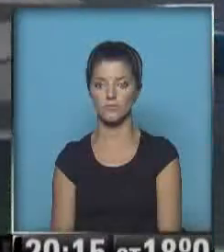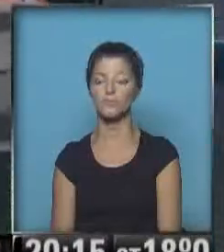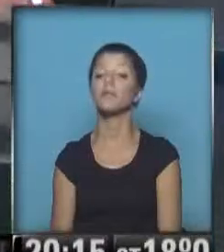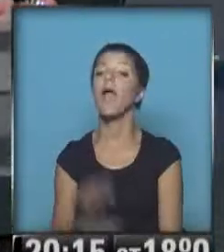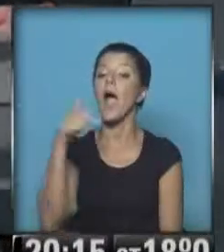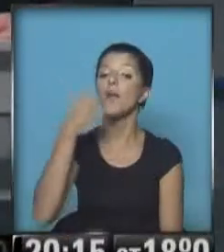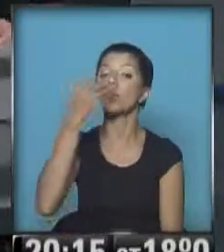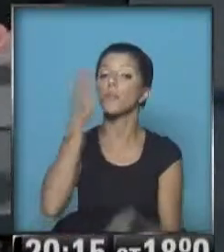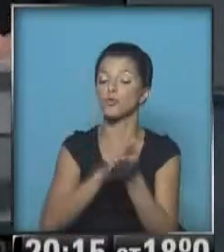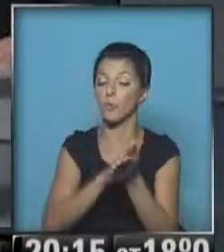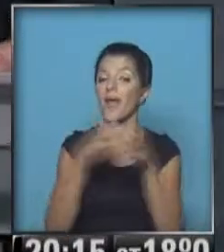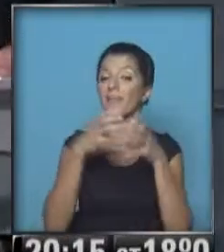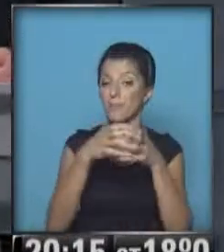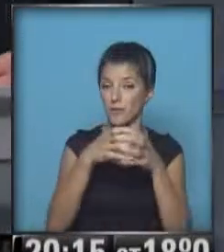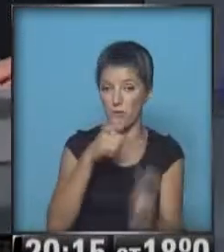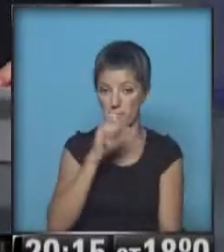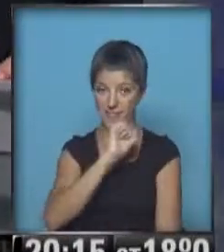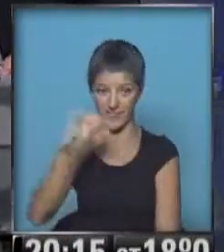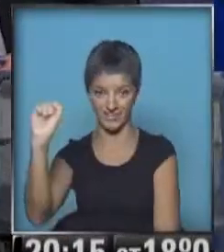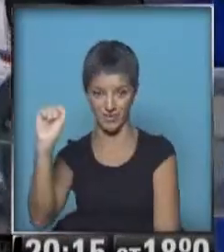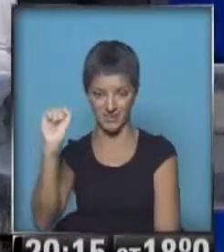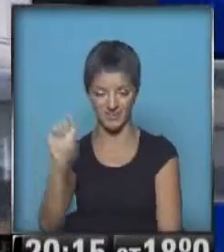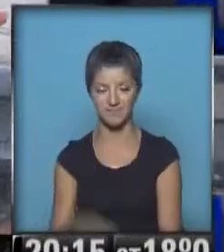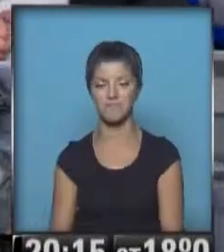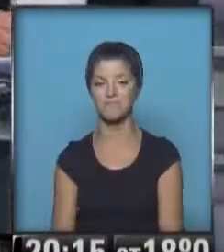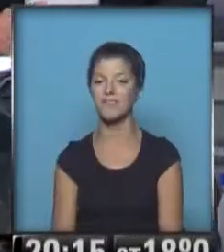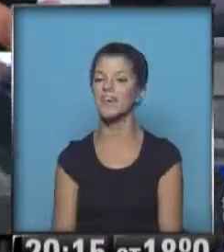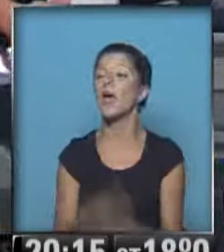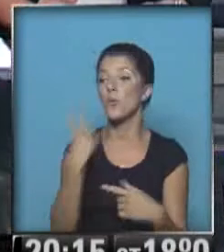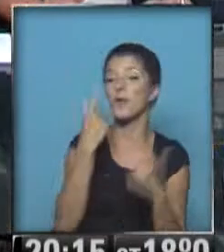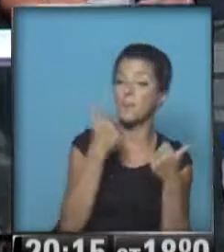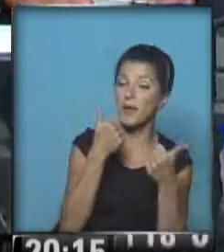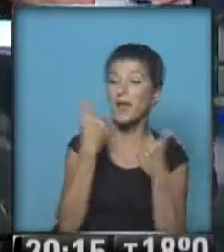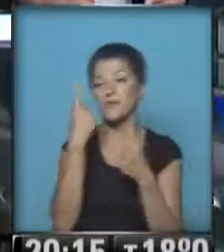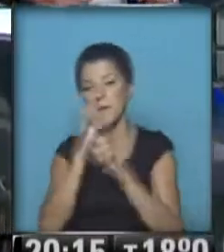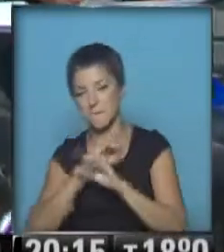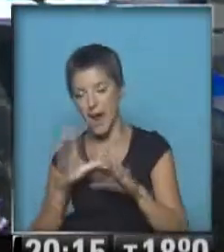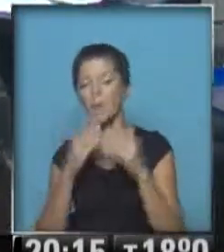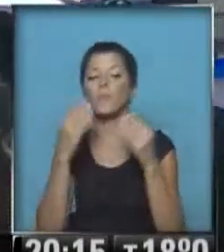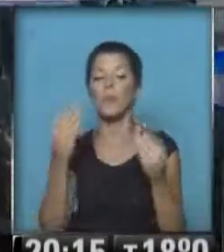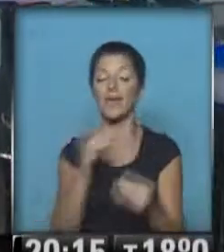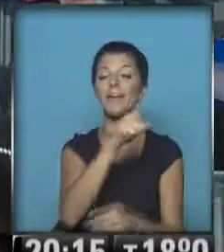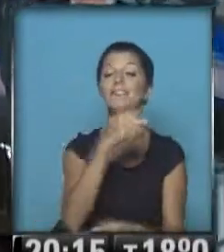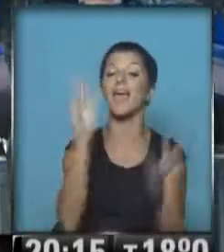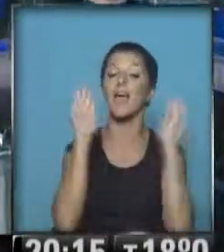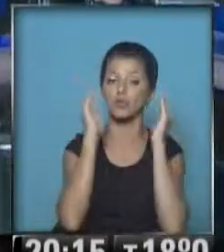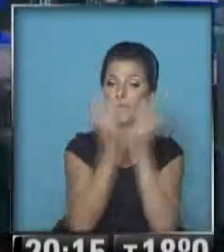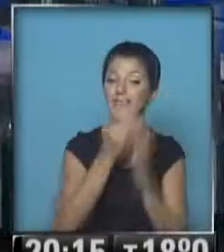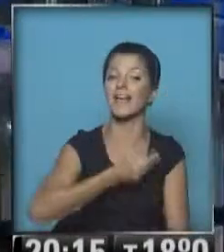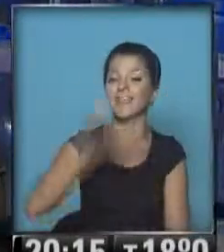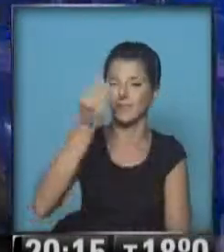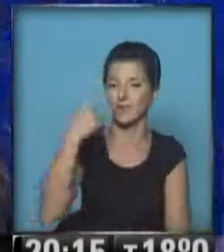Vamos a hablar ahora de deportes y de la Copa Libertadores. Pablo Tiburcí. Una buena y una mala para los equipos argentinos porque clasificó Estudiantes. Qué